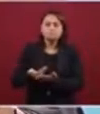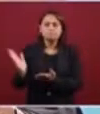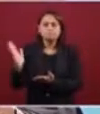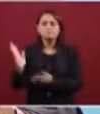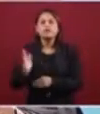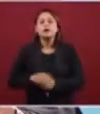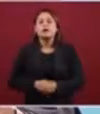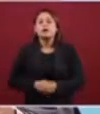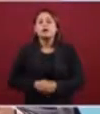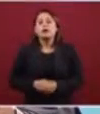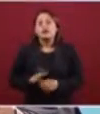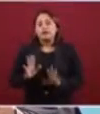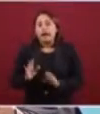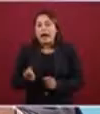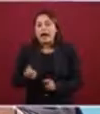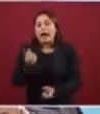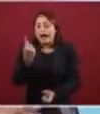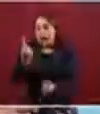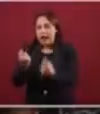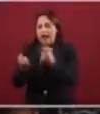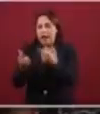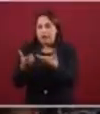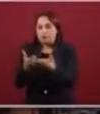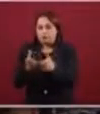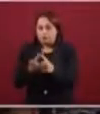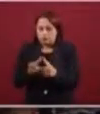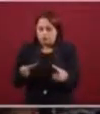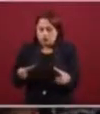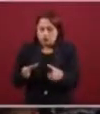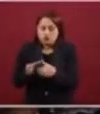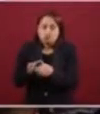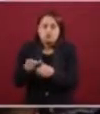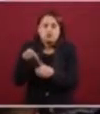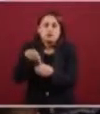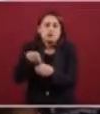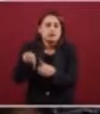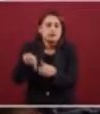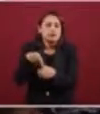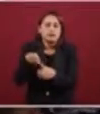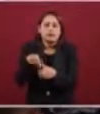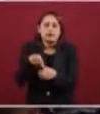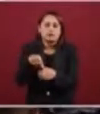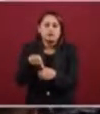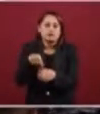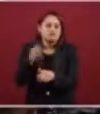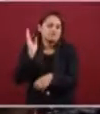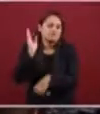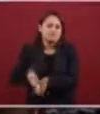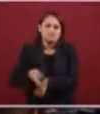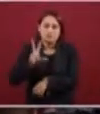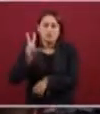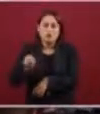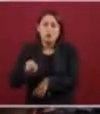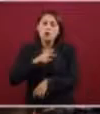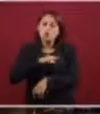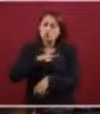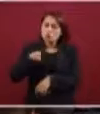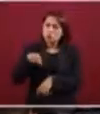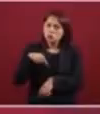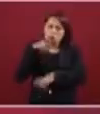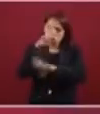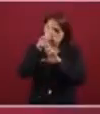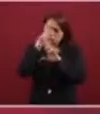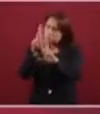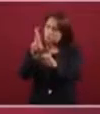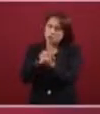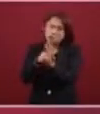es el que no está de acuerdo. Le hemos ofrecido todas las garantías y